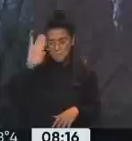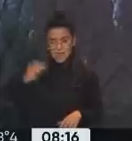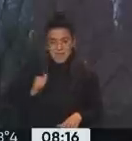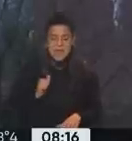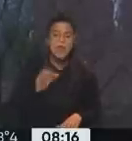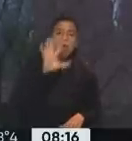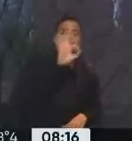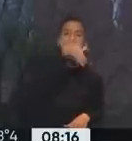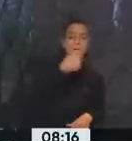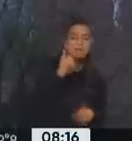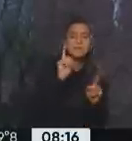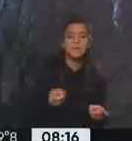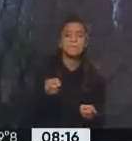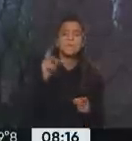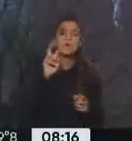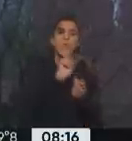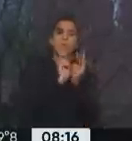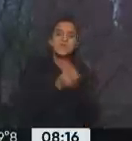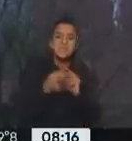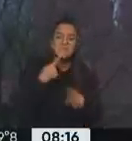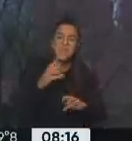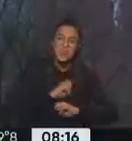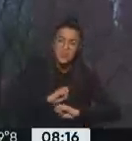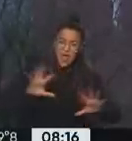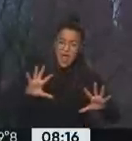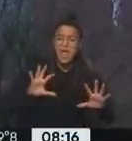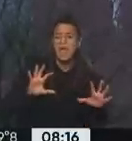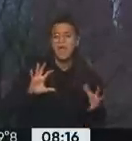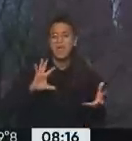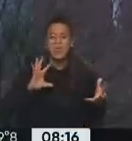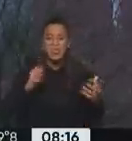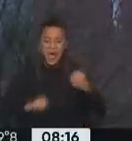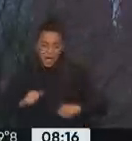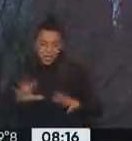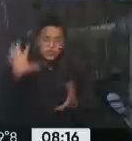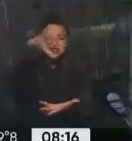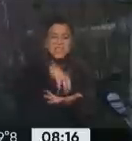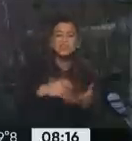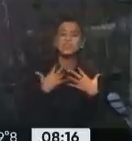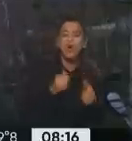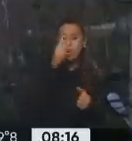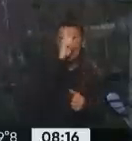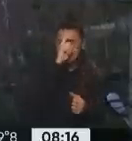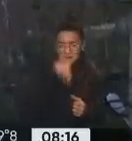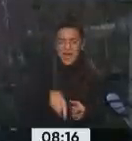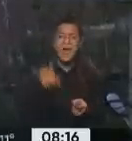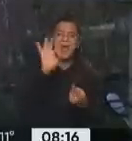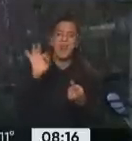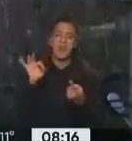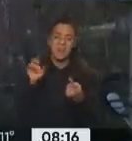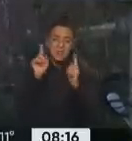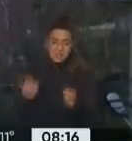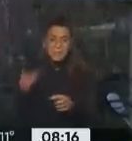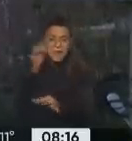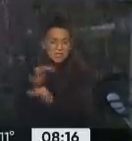denunciaron que hay graves daños bastante importantes en centros de atención sanitaria en hospitales en sanatorios y